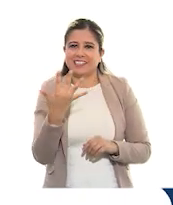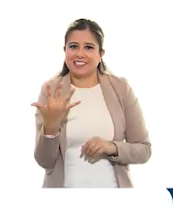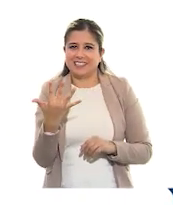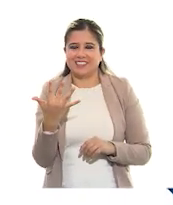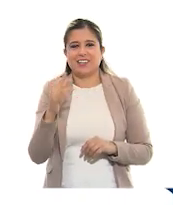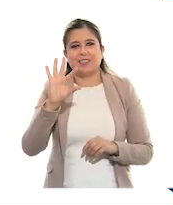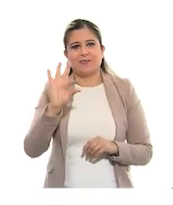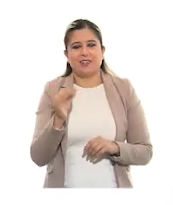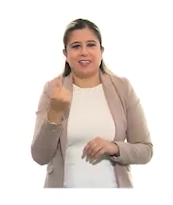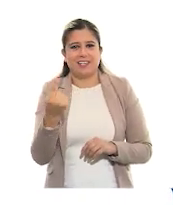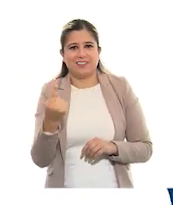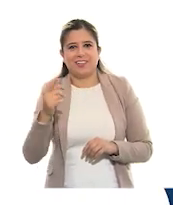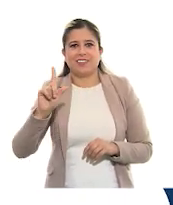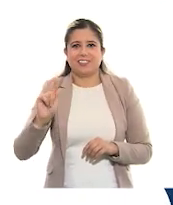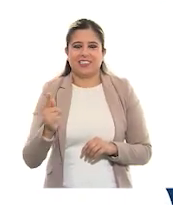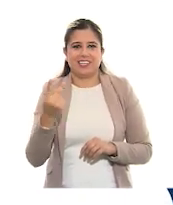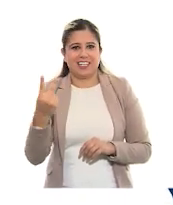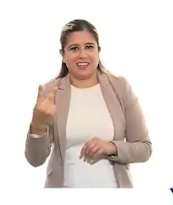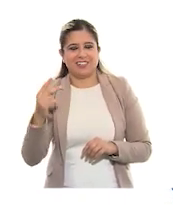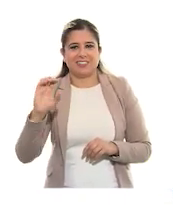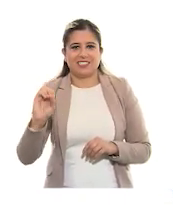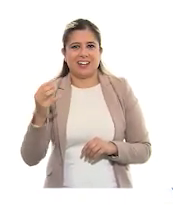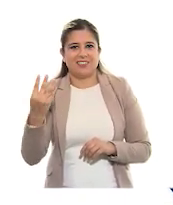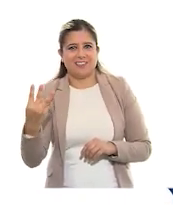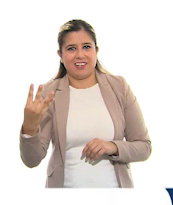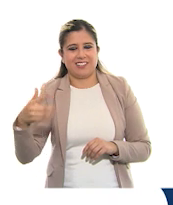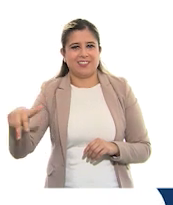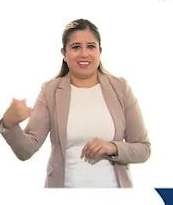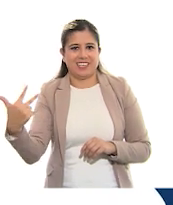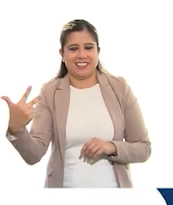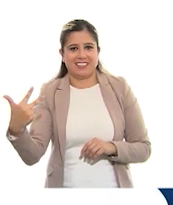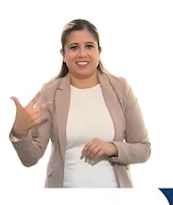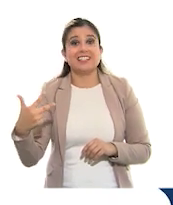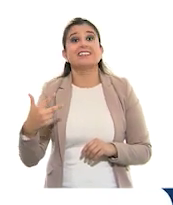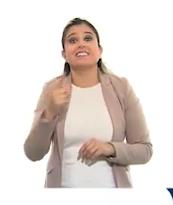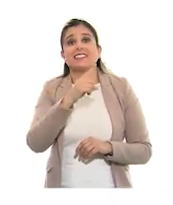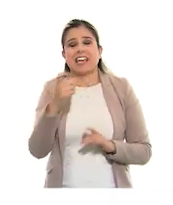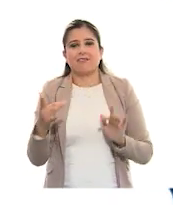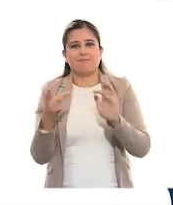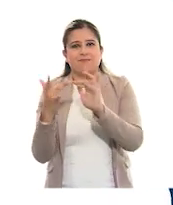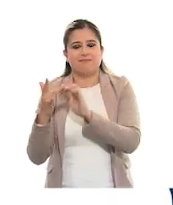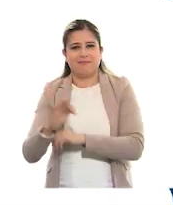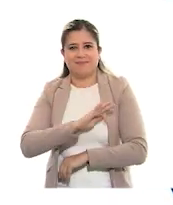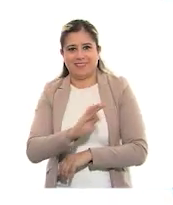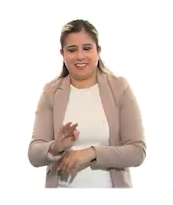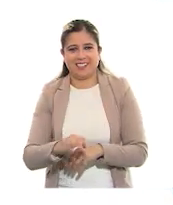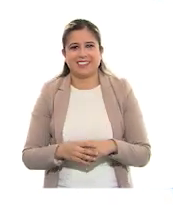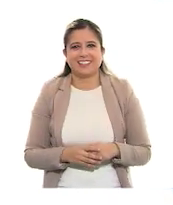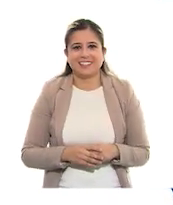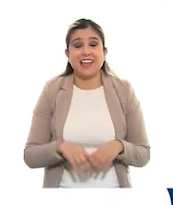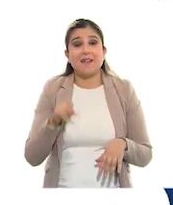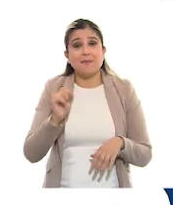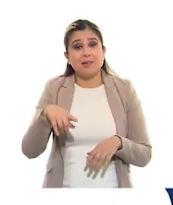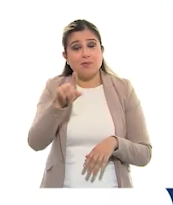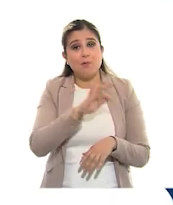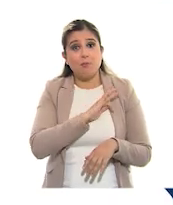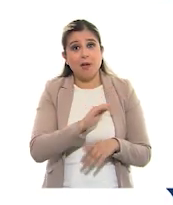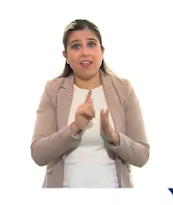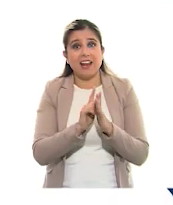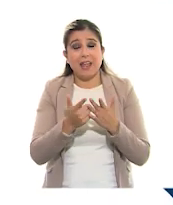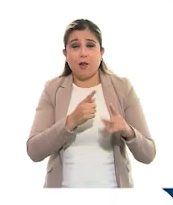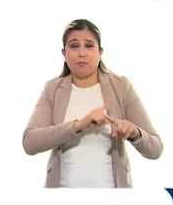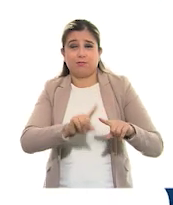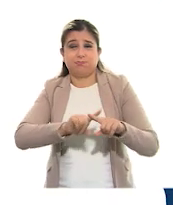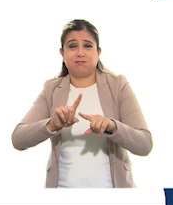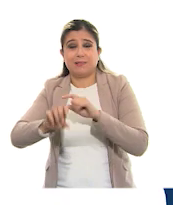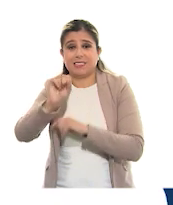55 41 72 04 13 con 100 líneas. También puedes encontrar los libros de texto